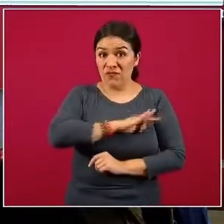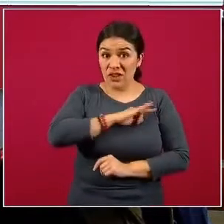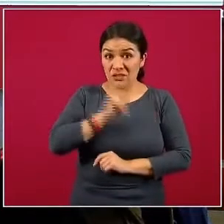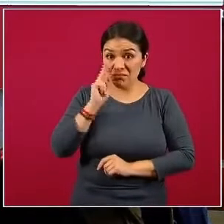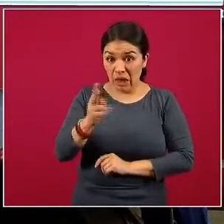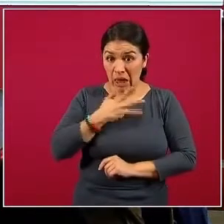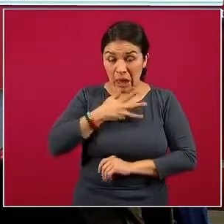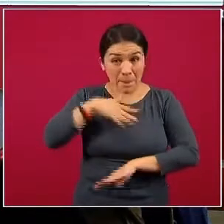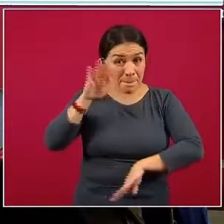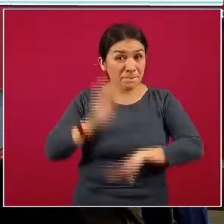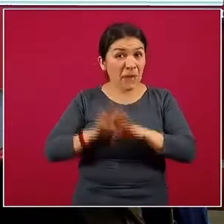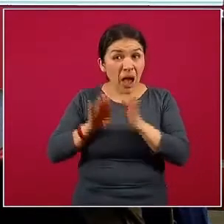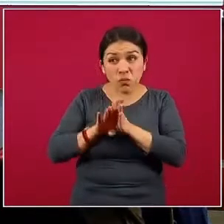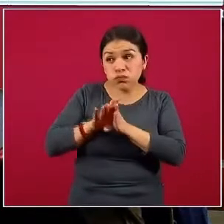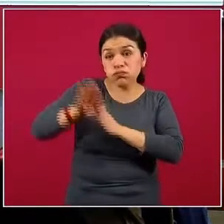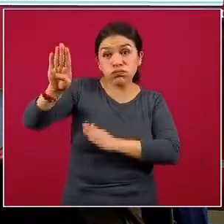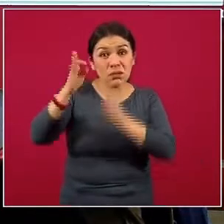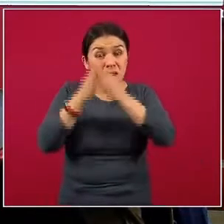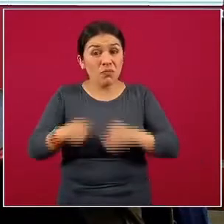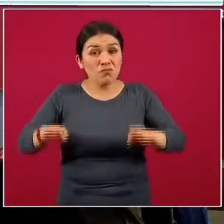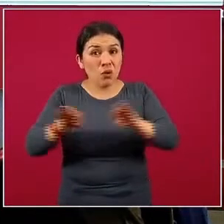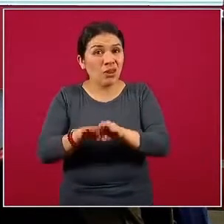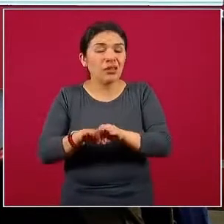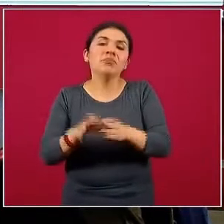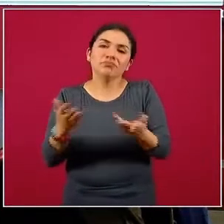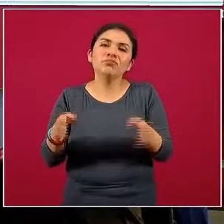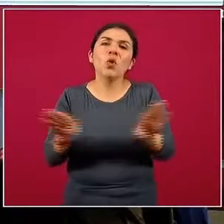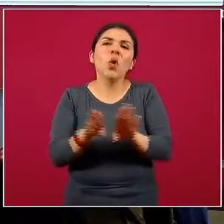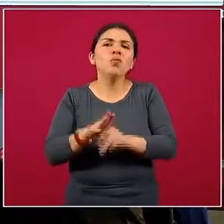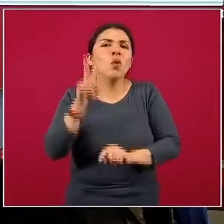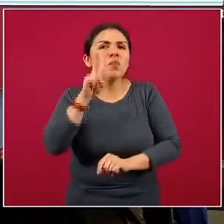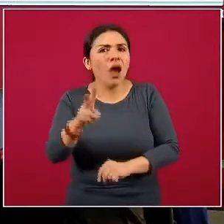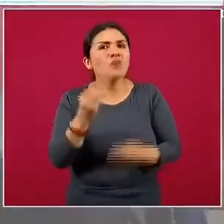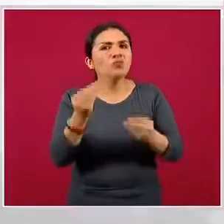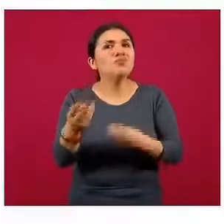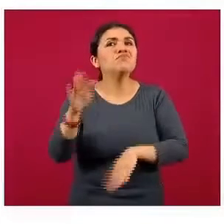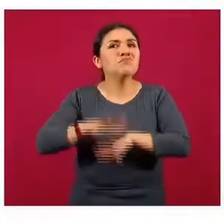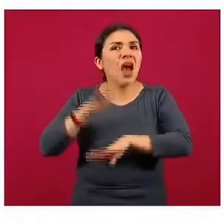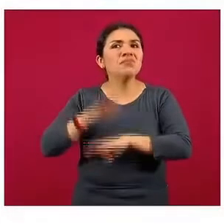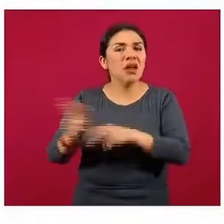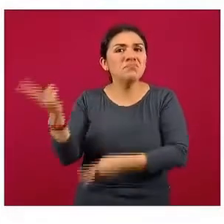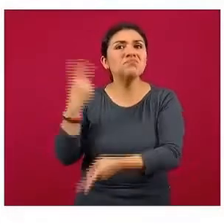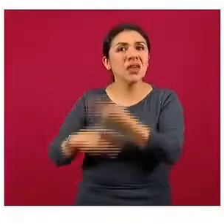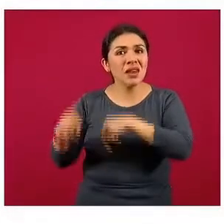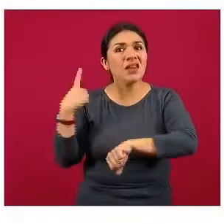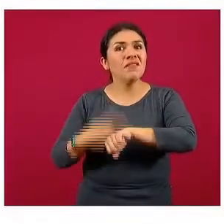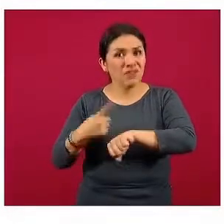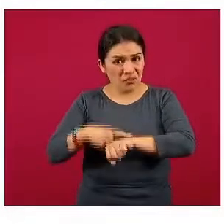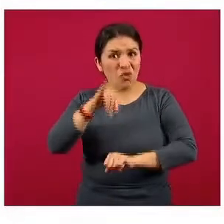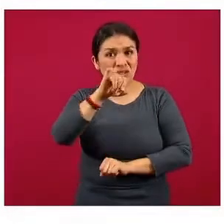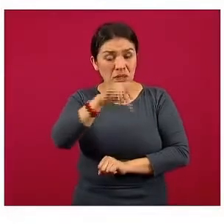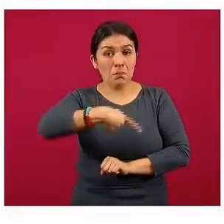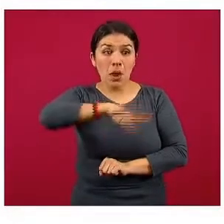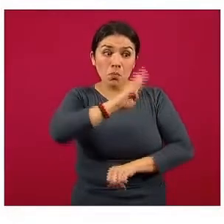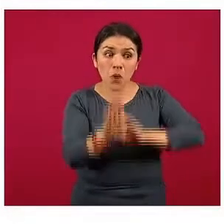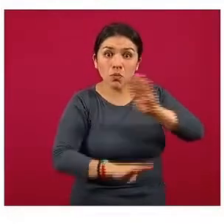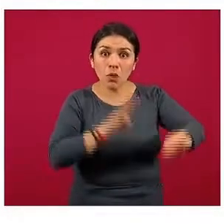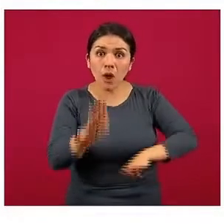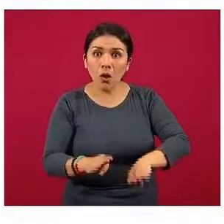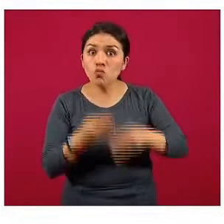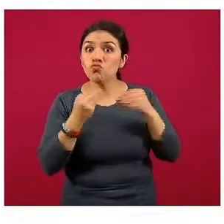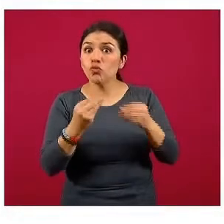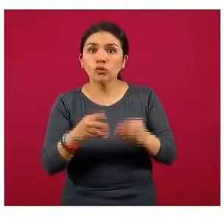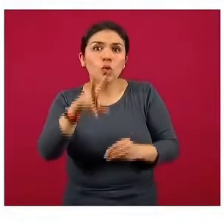vemos un incremento importante como sí lo vemos en la cantidad de casos, es decir, sí hay personas que están enfermando y